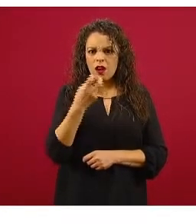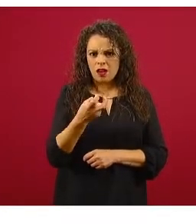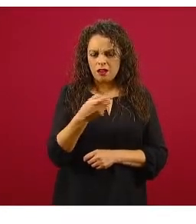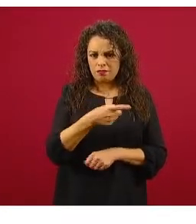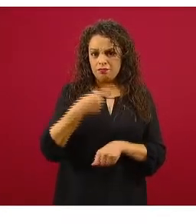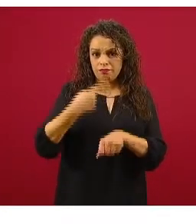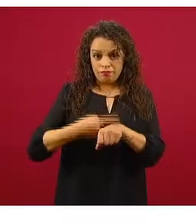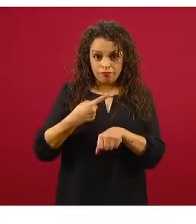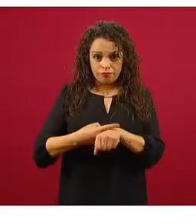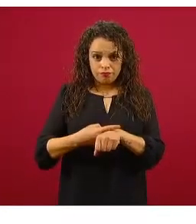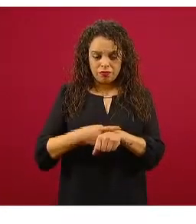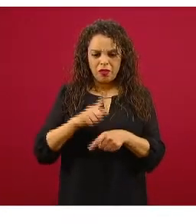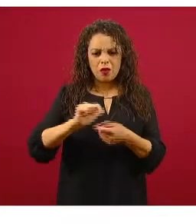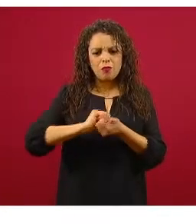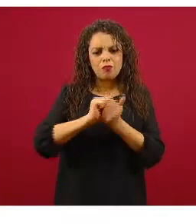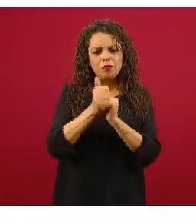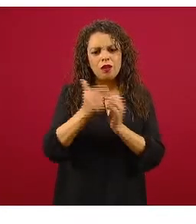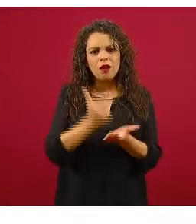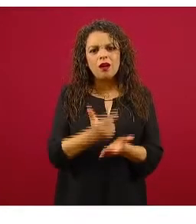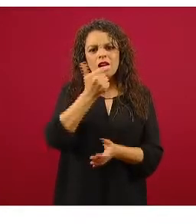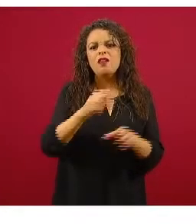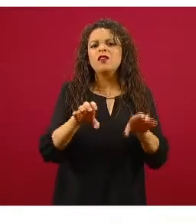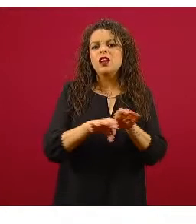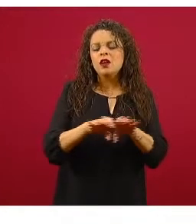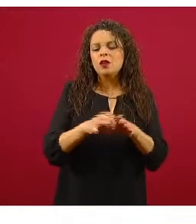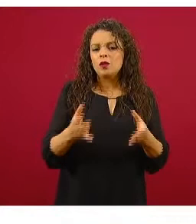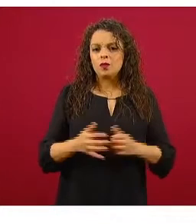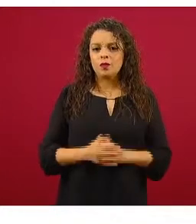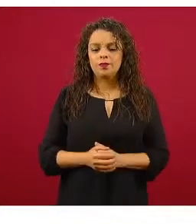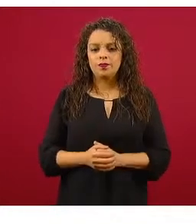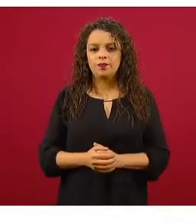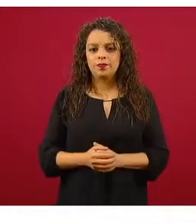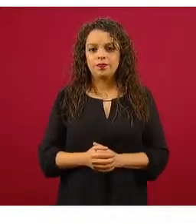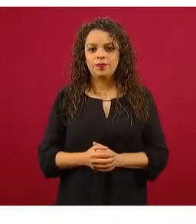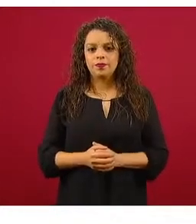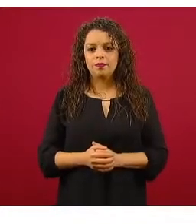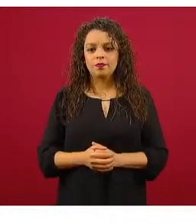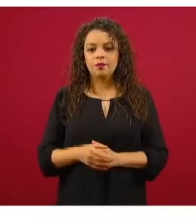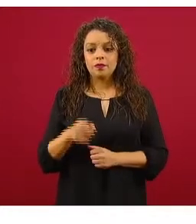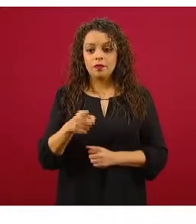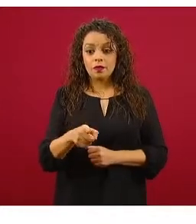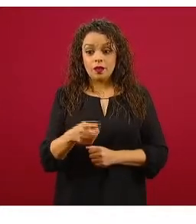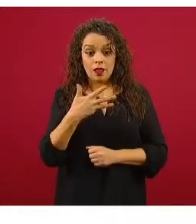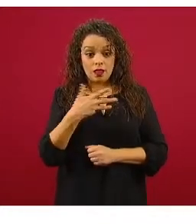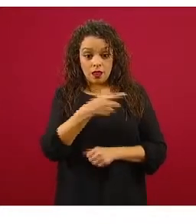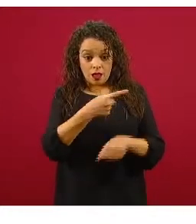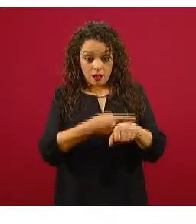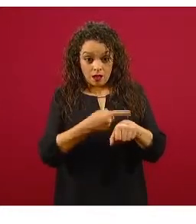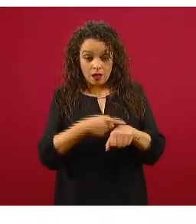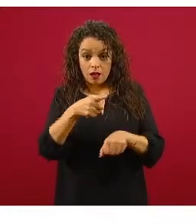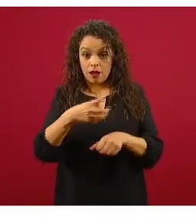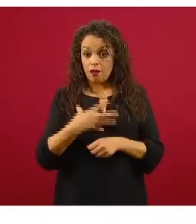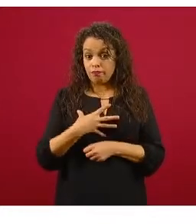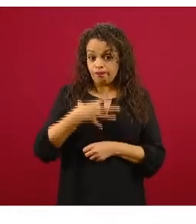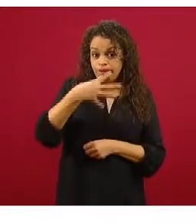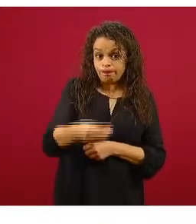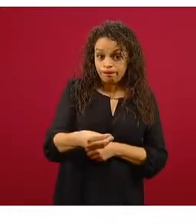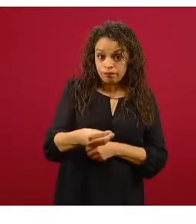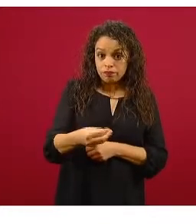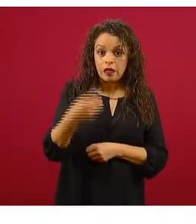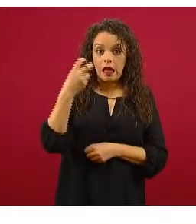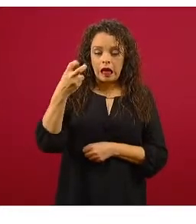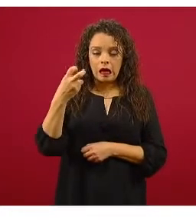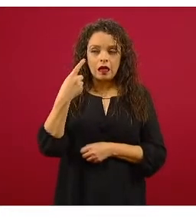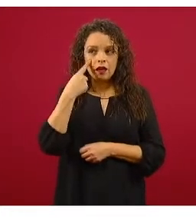la enfermedad grave si acaso se infectan a alguien con esta característica. Es la tabla de la izquierda.